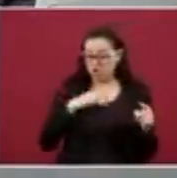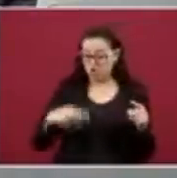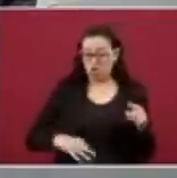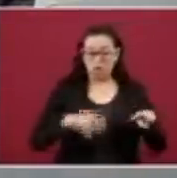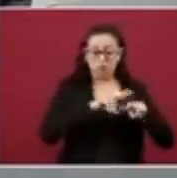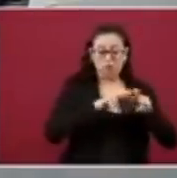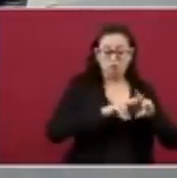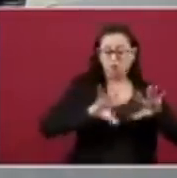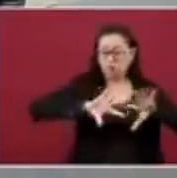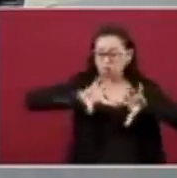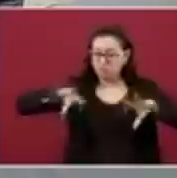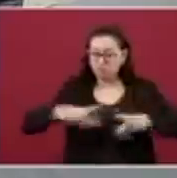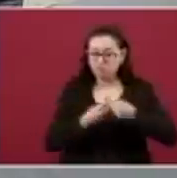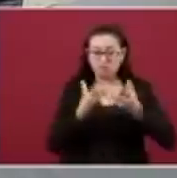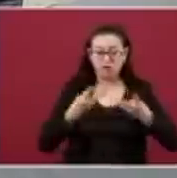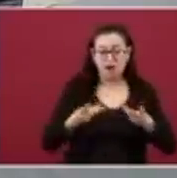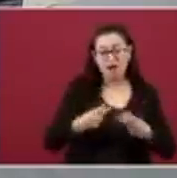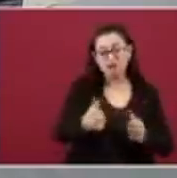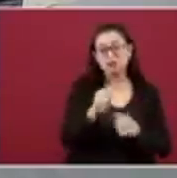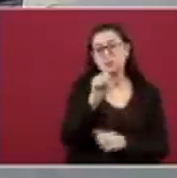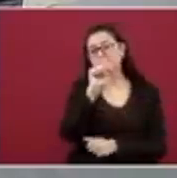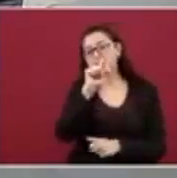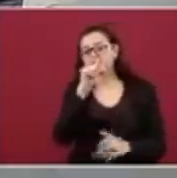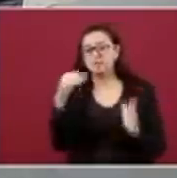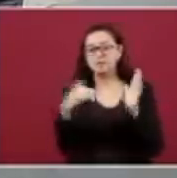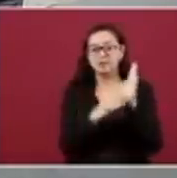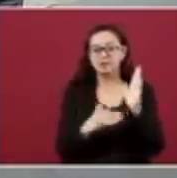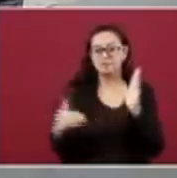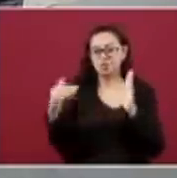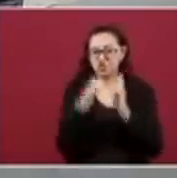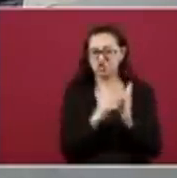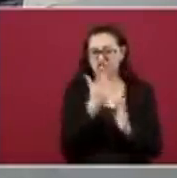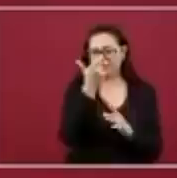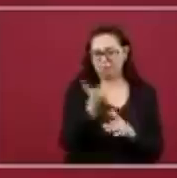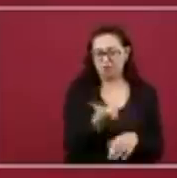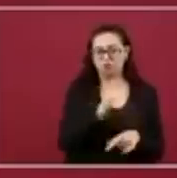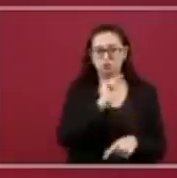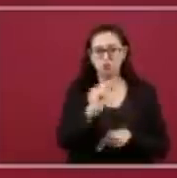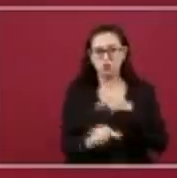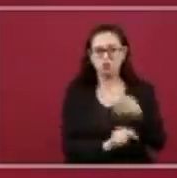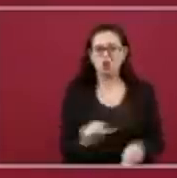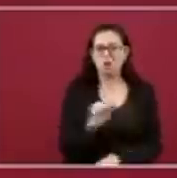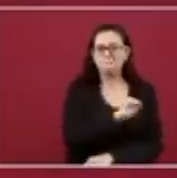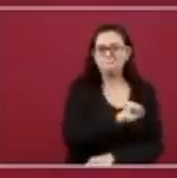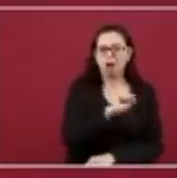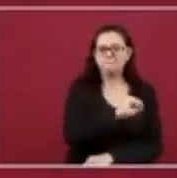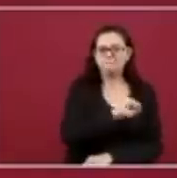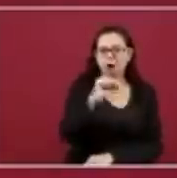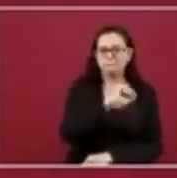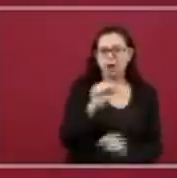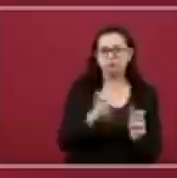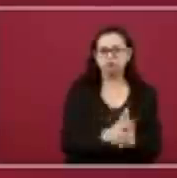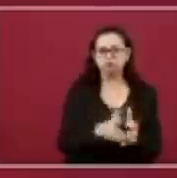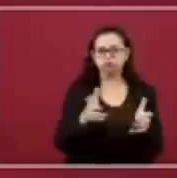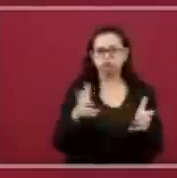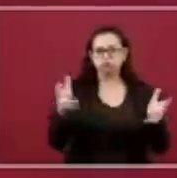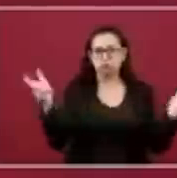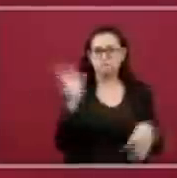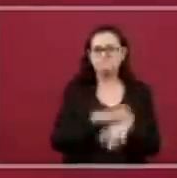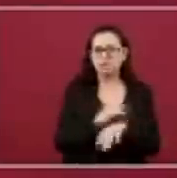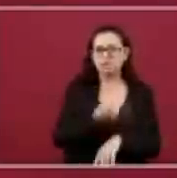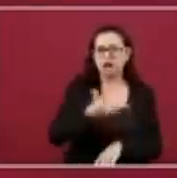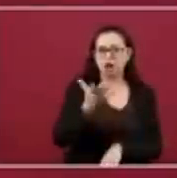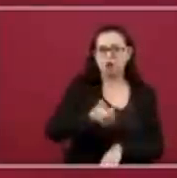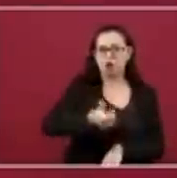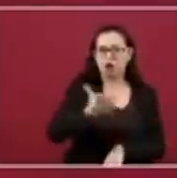20 mil millones de pesos de manera original, fue creciendo la cantidad y